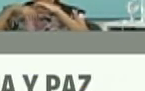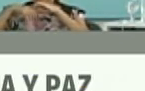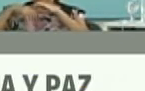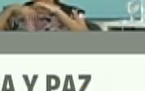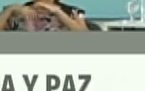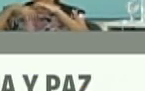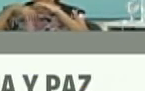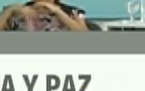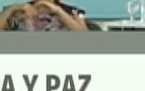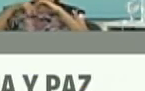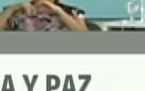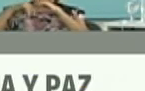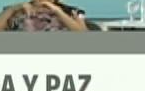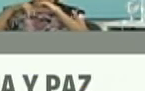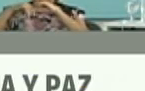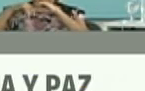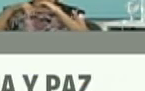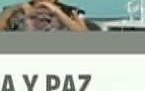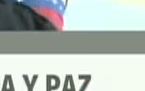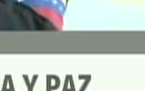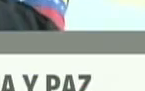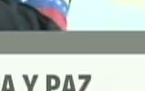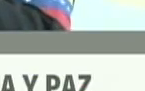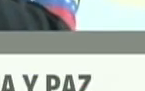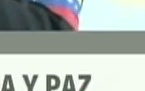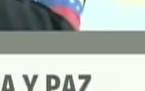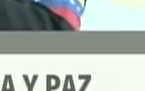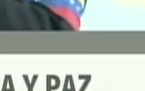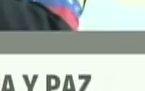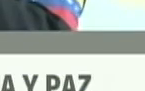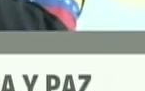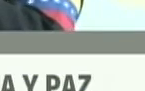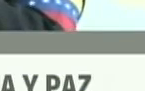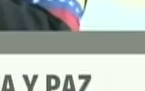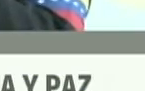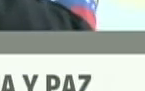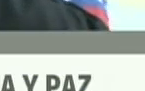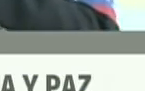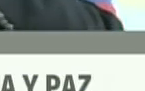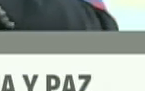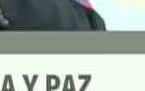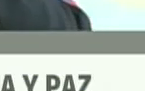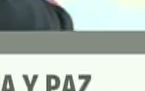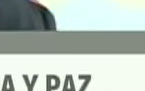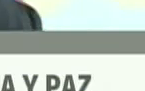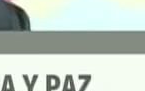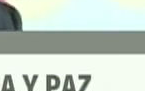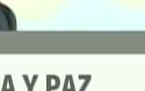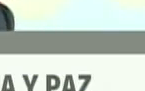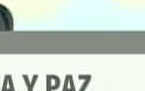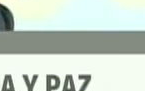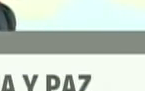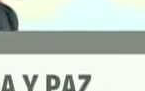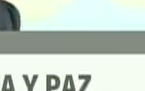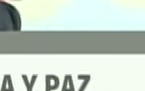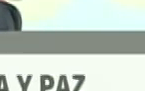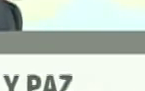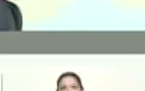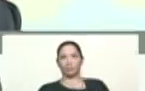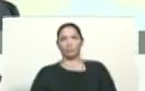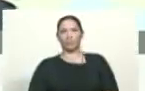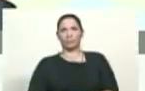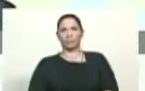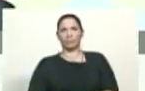donde el gobierno y la élite dominante de Estados Unidos, como se ha dicho, no están detrás